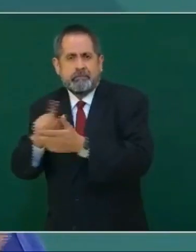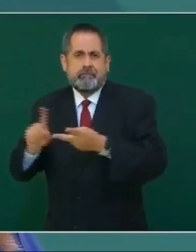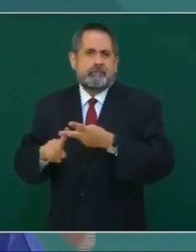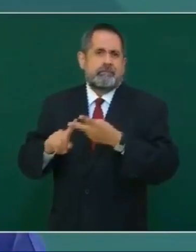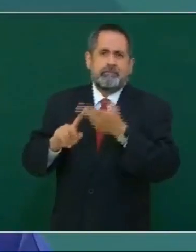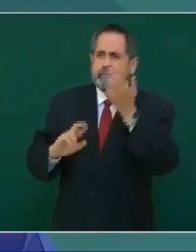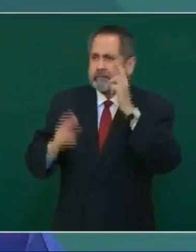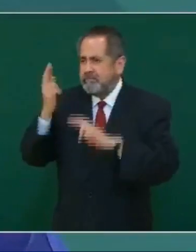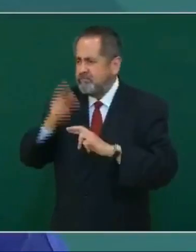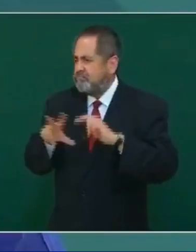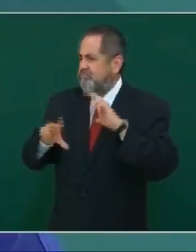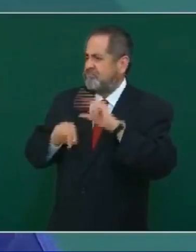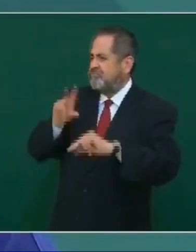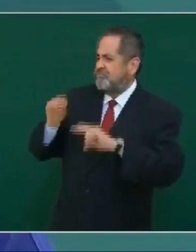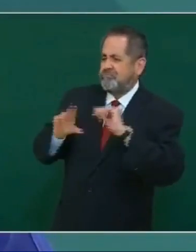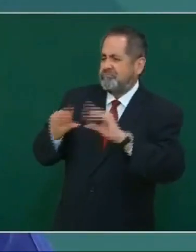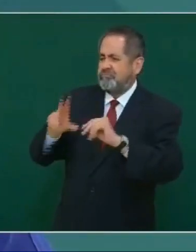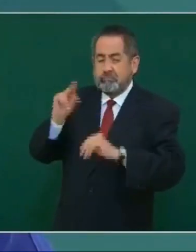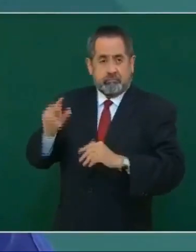Y en el caso de los jóvenes,